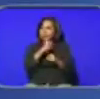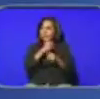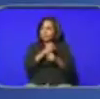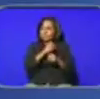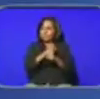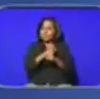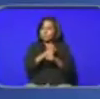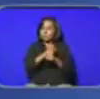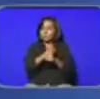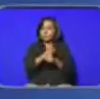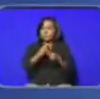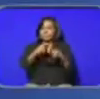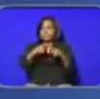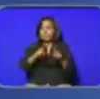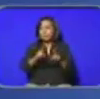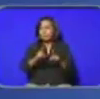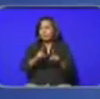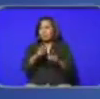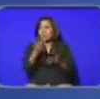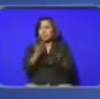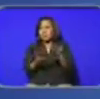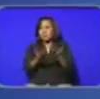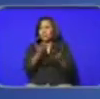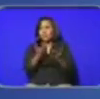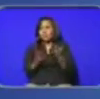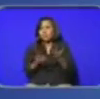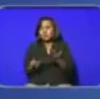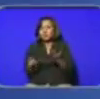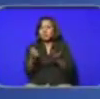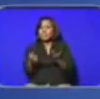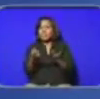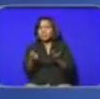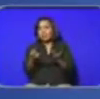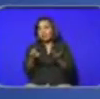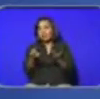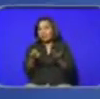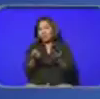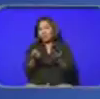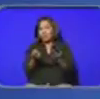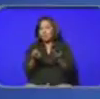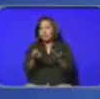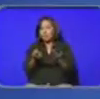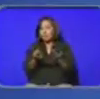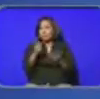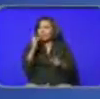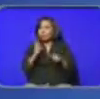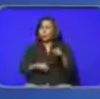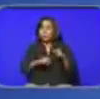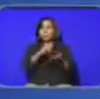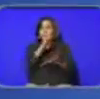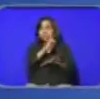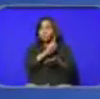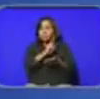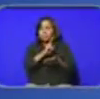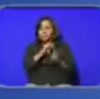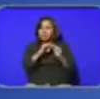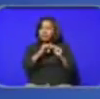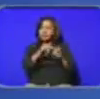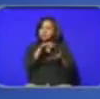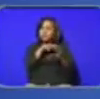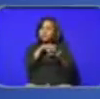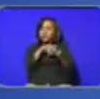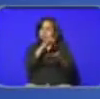tiene suficientes herramientas, pero el camino de la universidad a veces se vuelve muy largo porque ellos necesitan ir prontamente al mercado